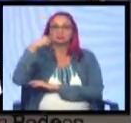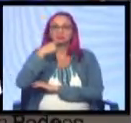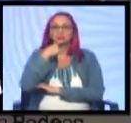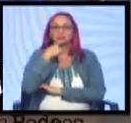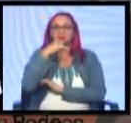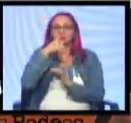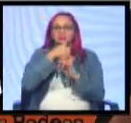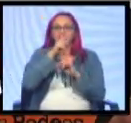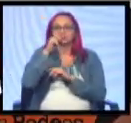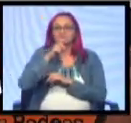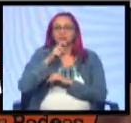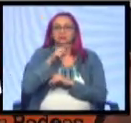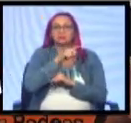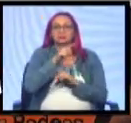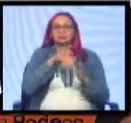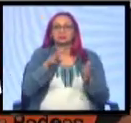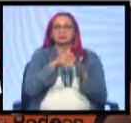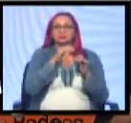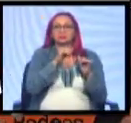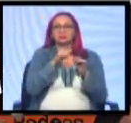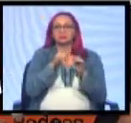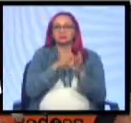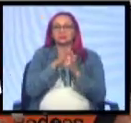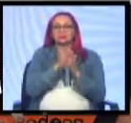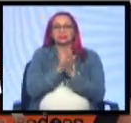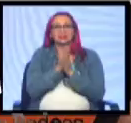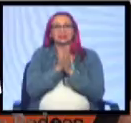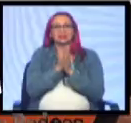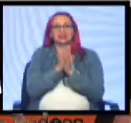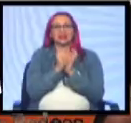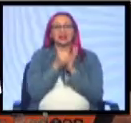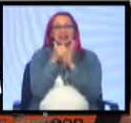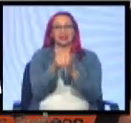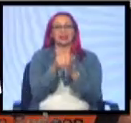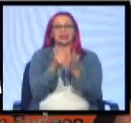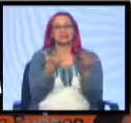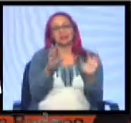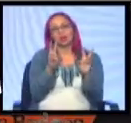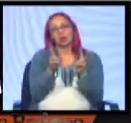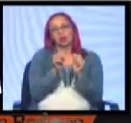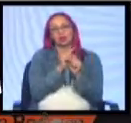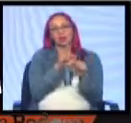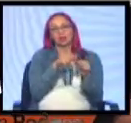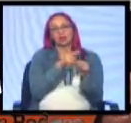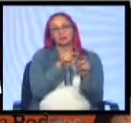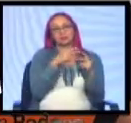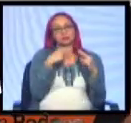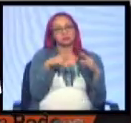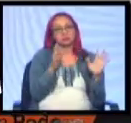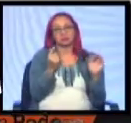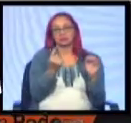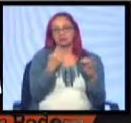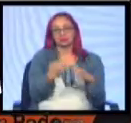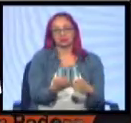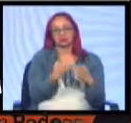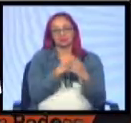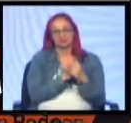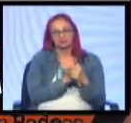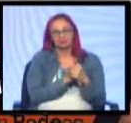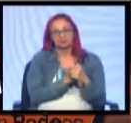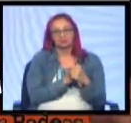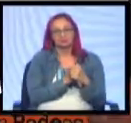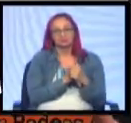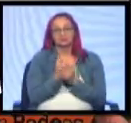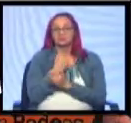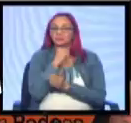esa necesidad y esas ganas de jugar y ganar son con naturales del ser humano, siempre han existido.